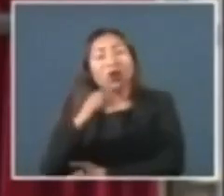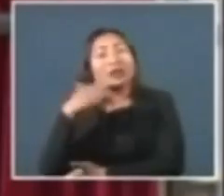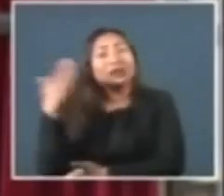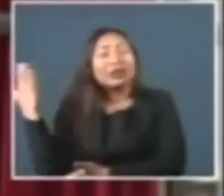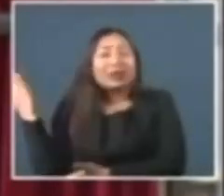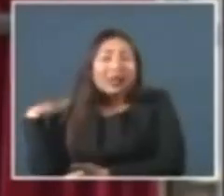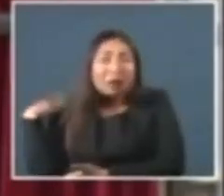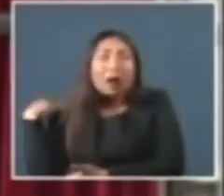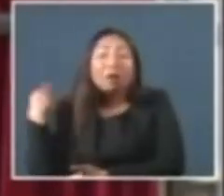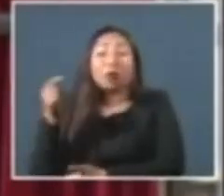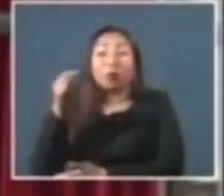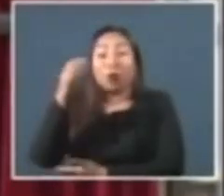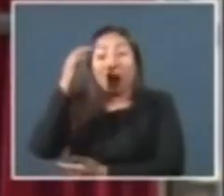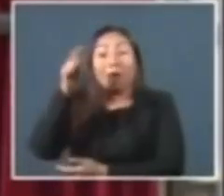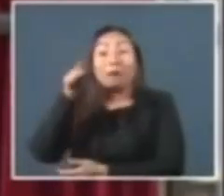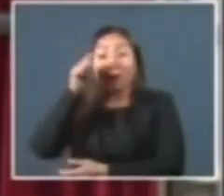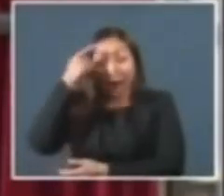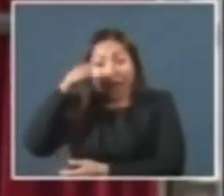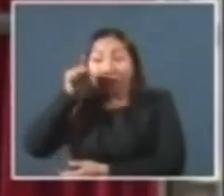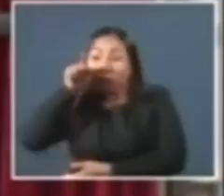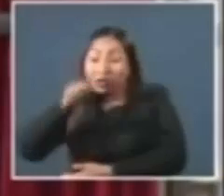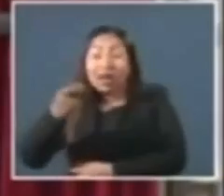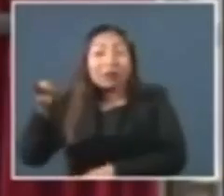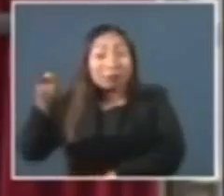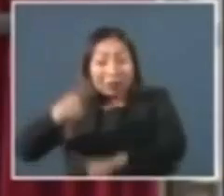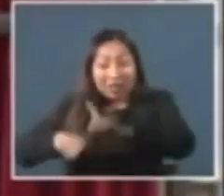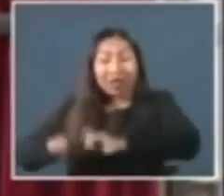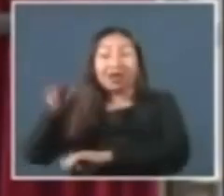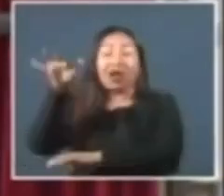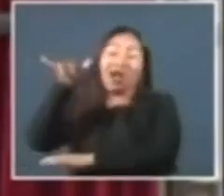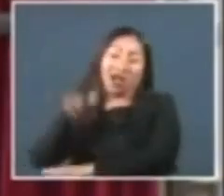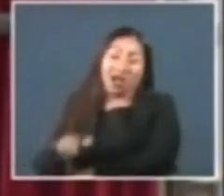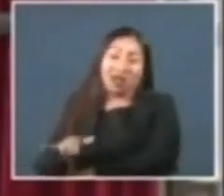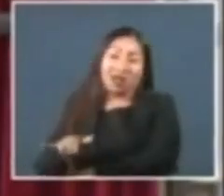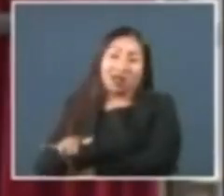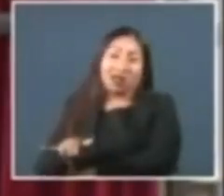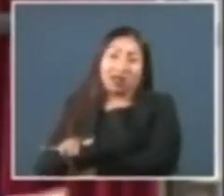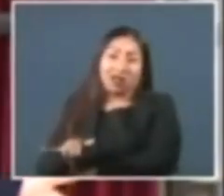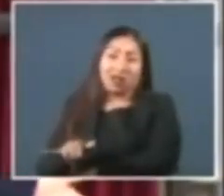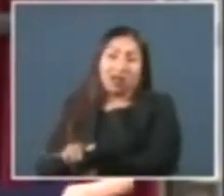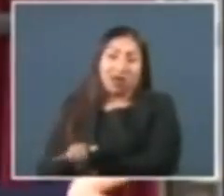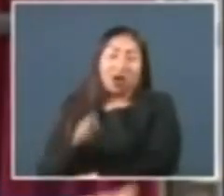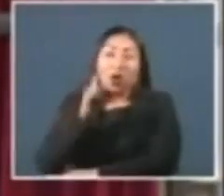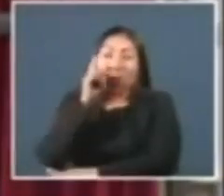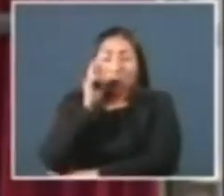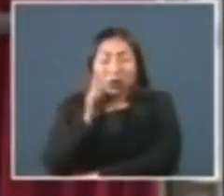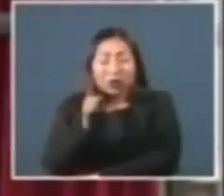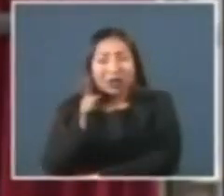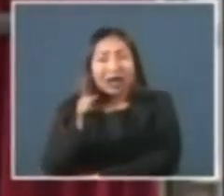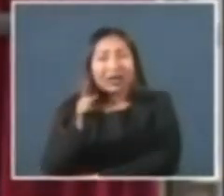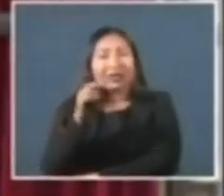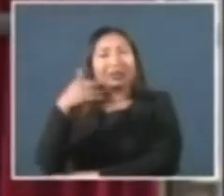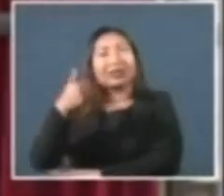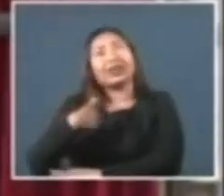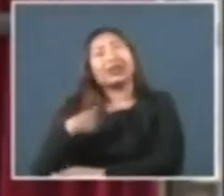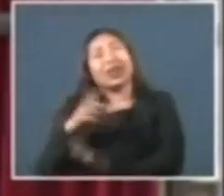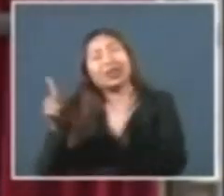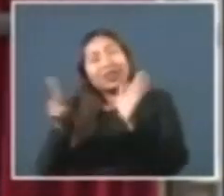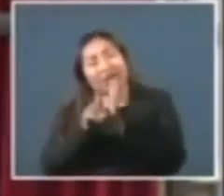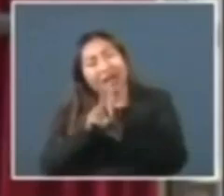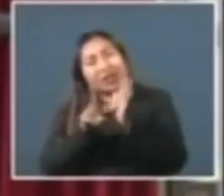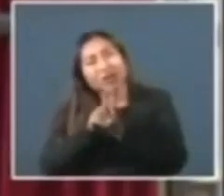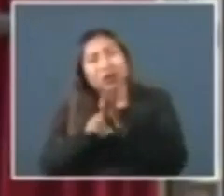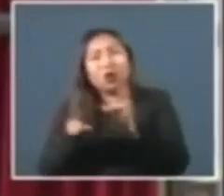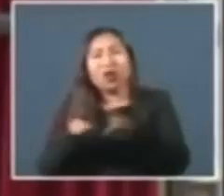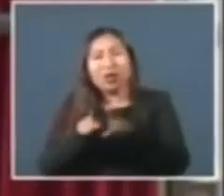que compareciera a la Comisión de la Familia. Usted tenía todo el derecho de dar sus descargos. Y